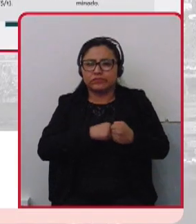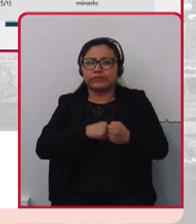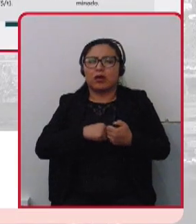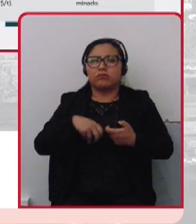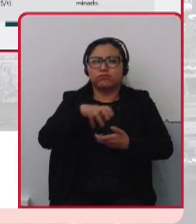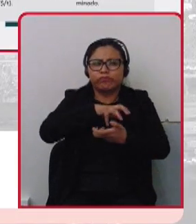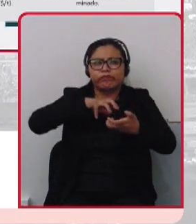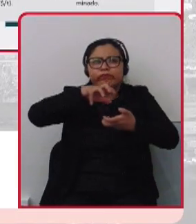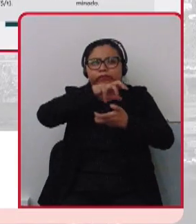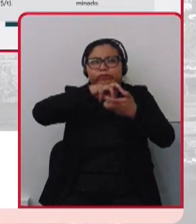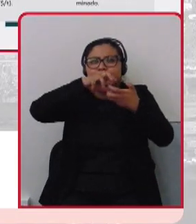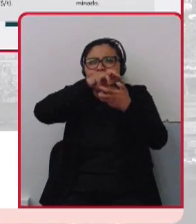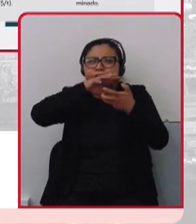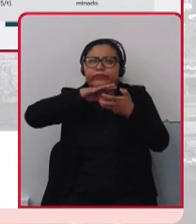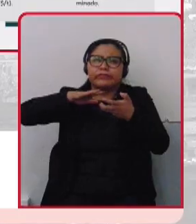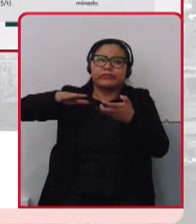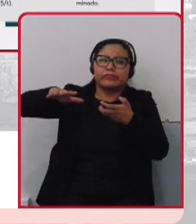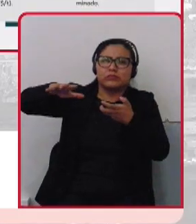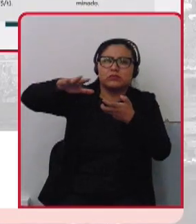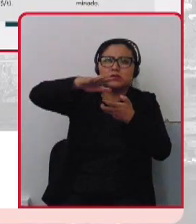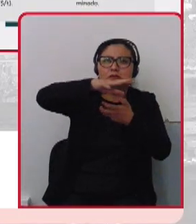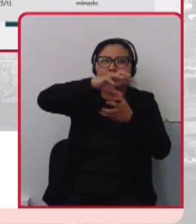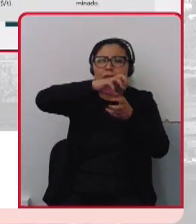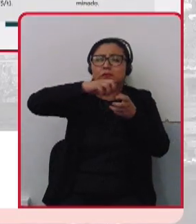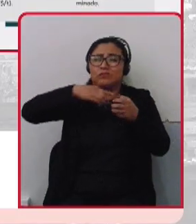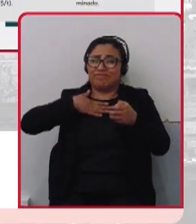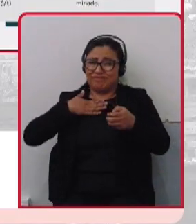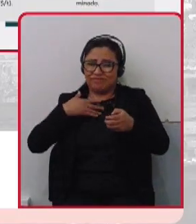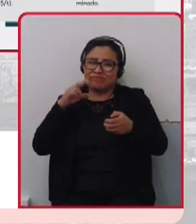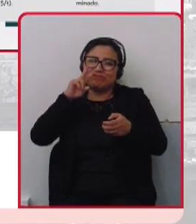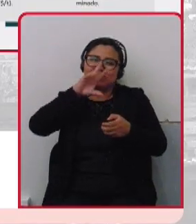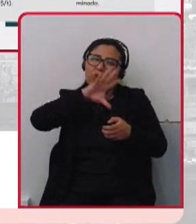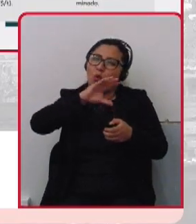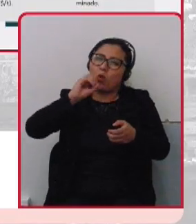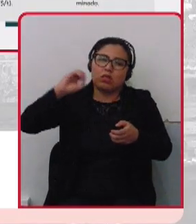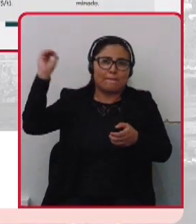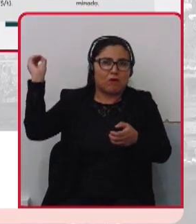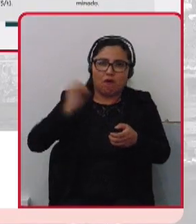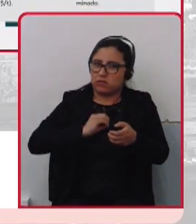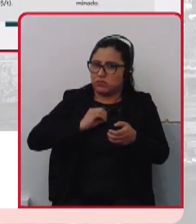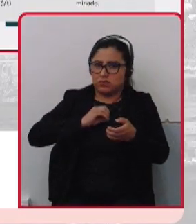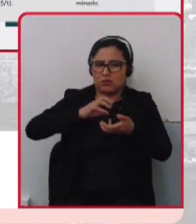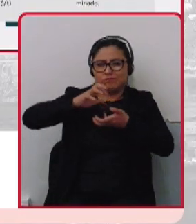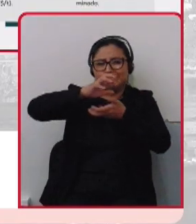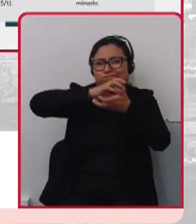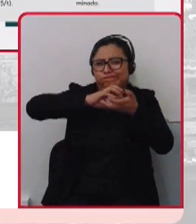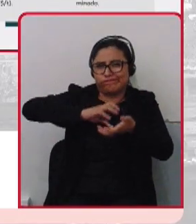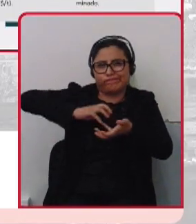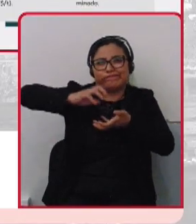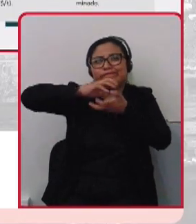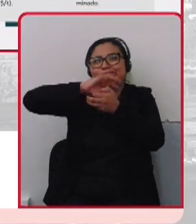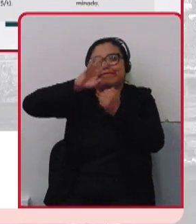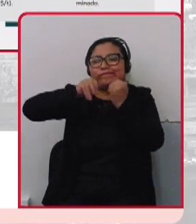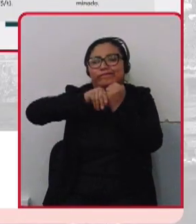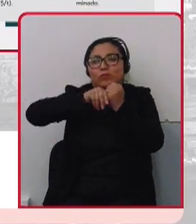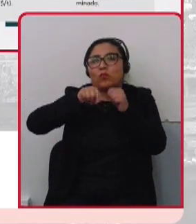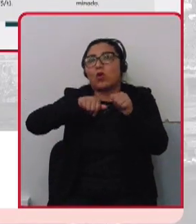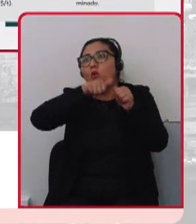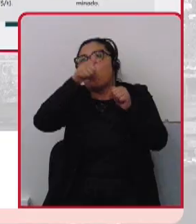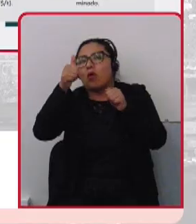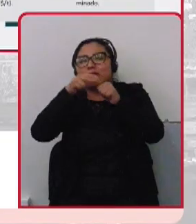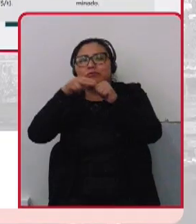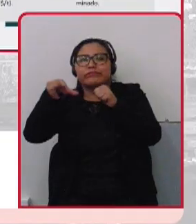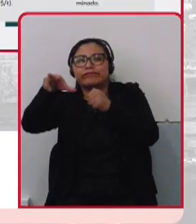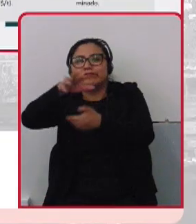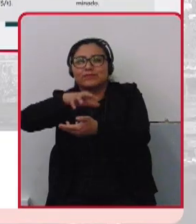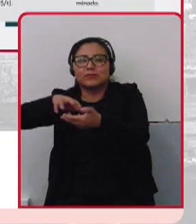estas emisiones a nivel de nuestra organización. Si a eso le sumamos las emisiones de alcance 2, que son producto de la